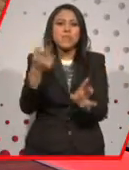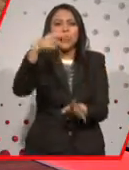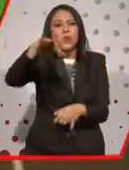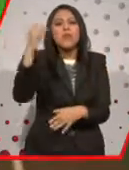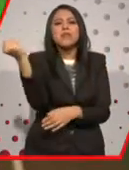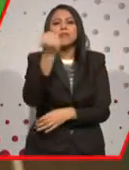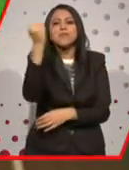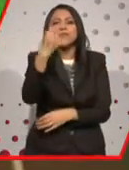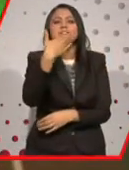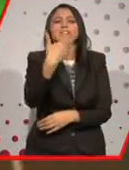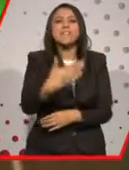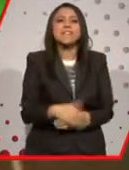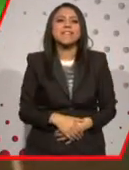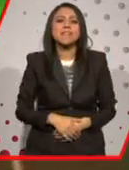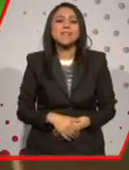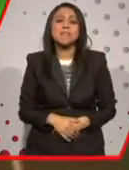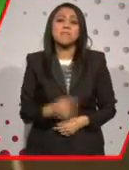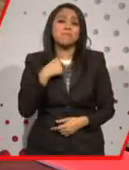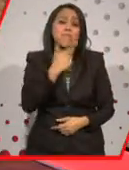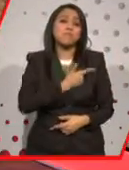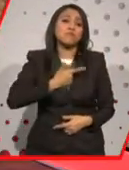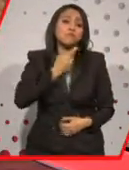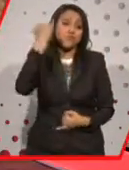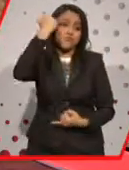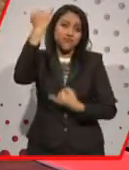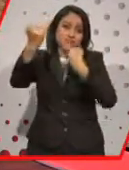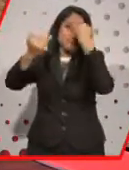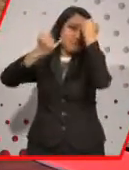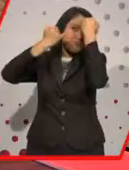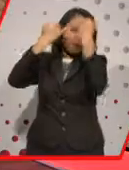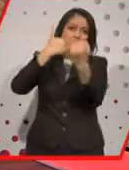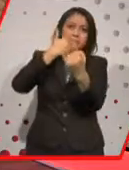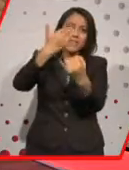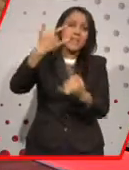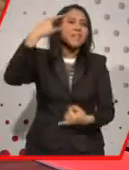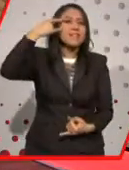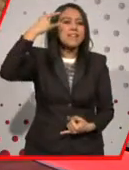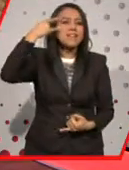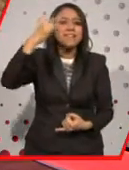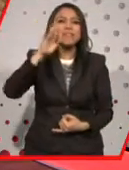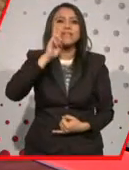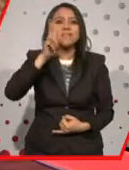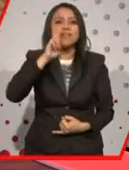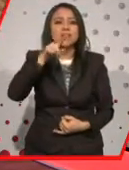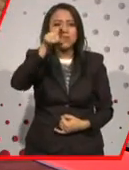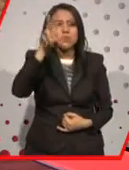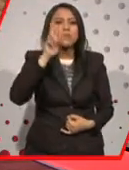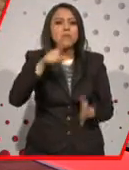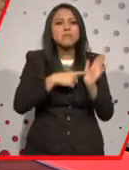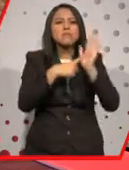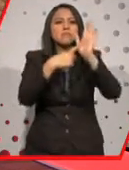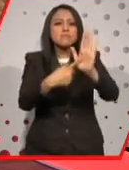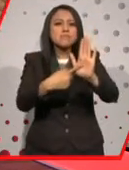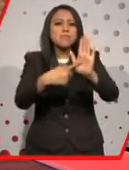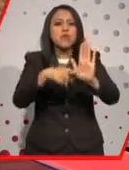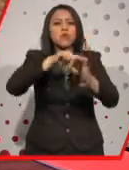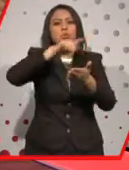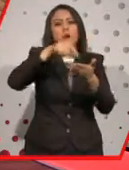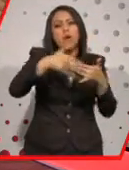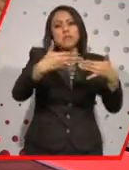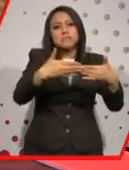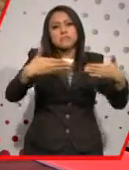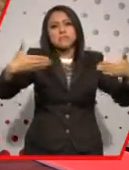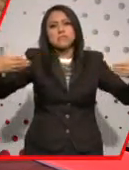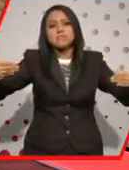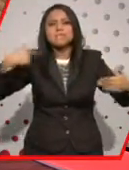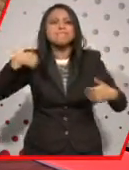gracias por la invitación. Hombre, y qué buena idea sacarle jugo a esta hermosa ciudad. Mira, ahí están viendo un poquito las imágenes de la parte amurallada, que es un